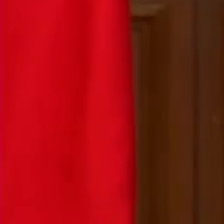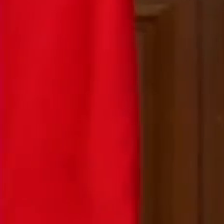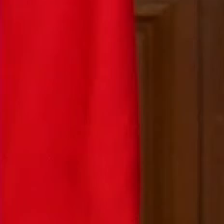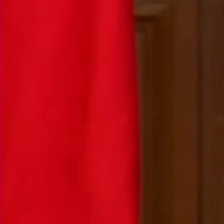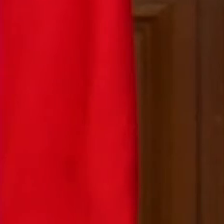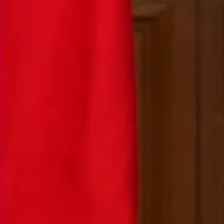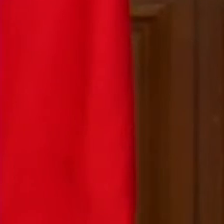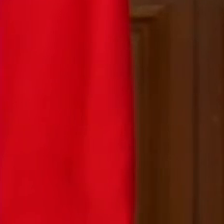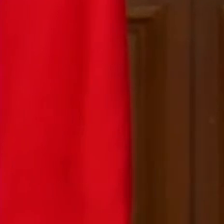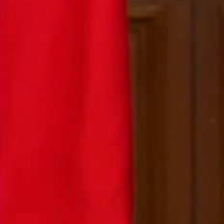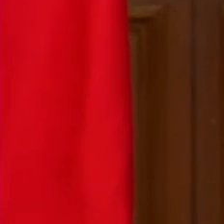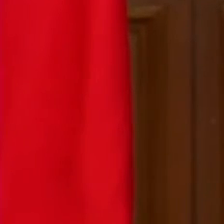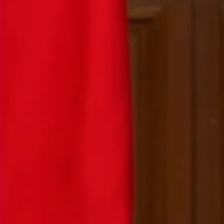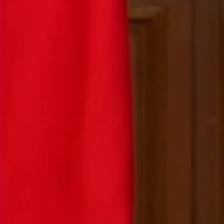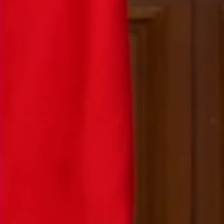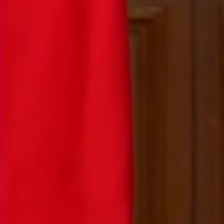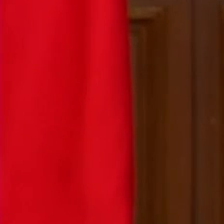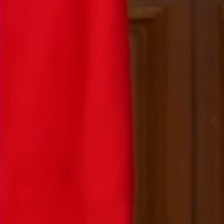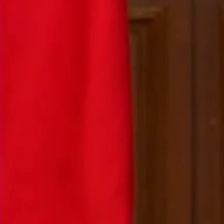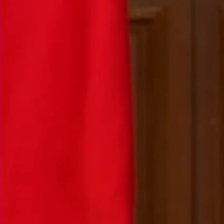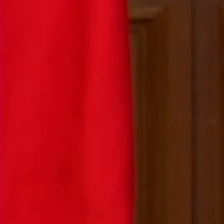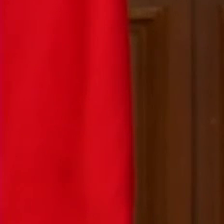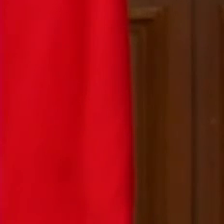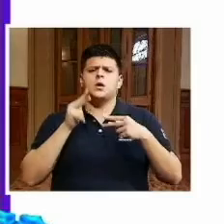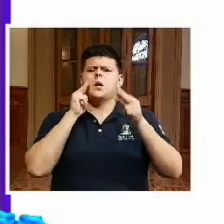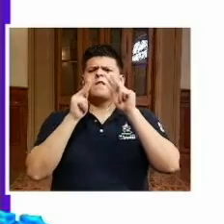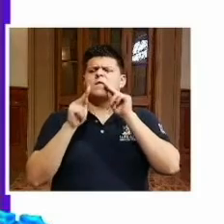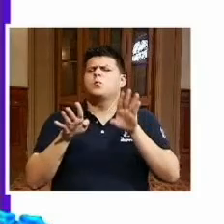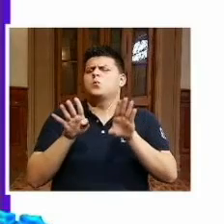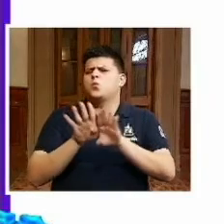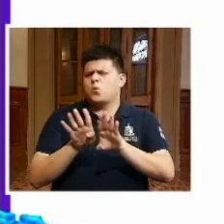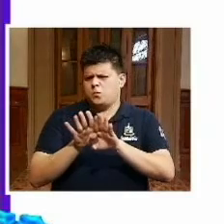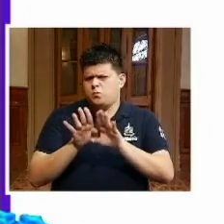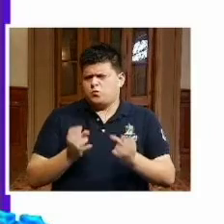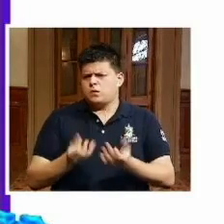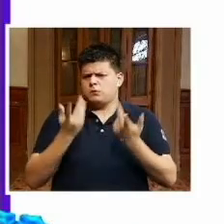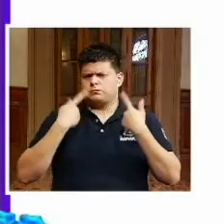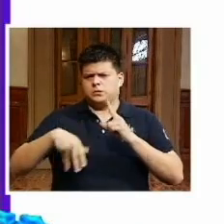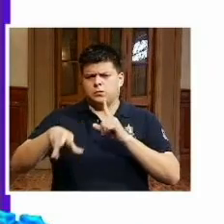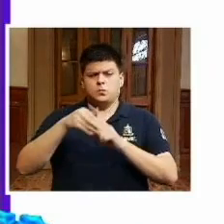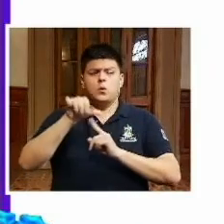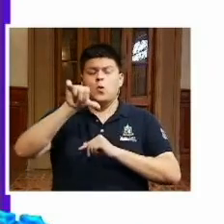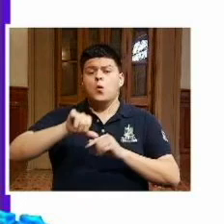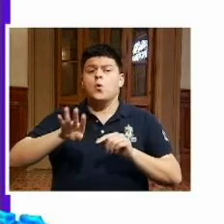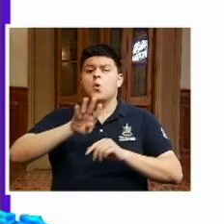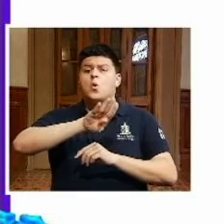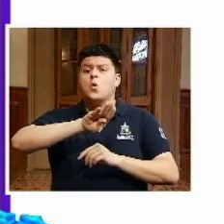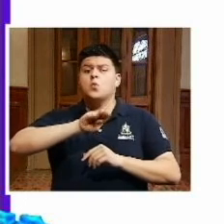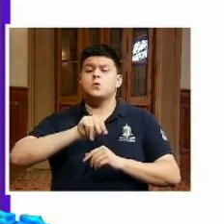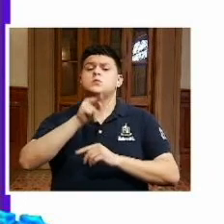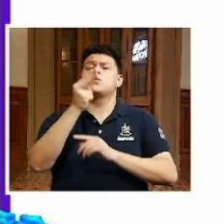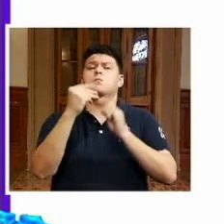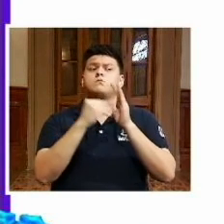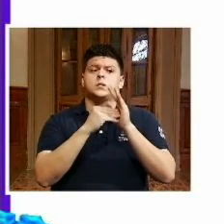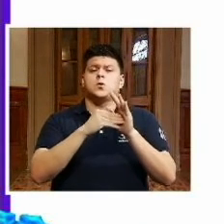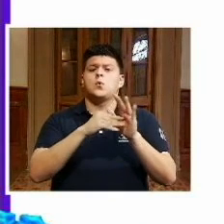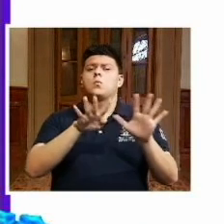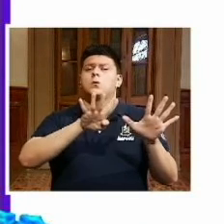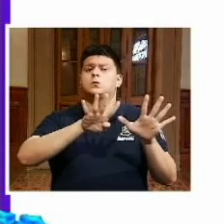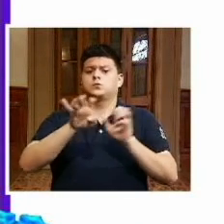metropolitano amalia becerra kino hasta el día de hoy tenemos 92 mil